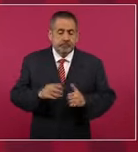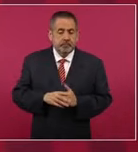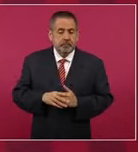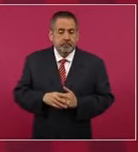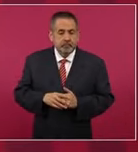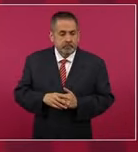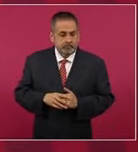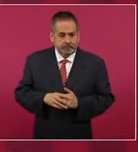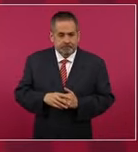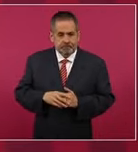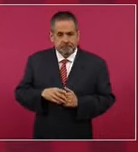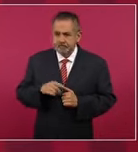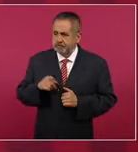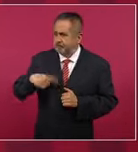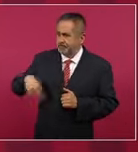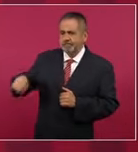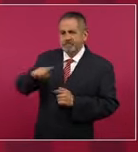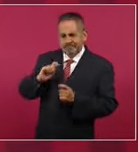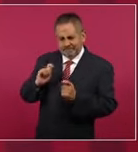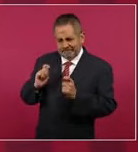una recuperación